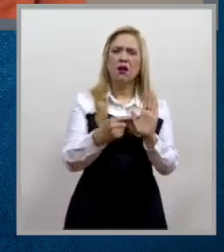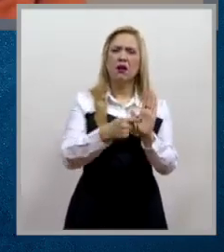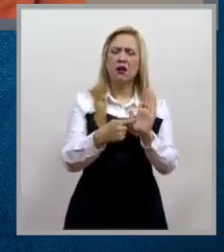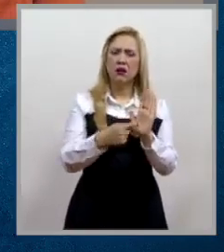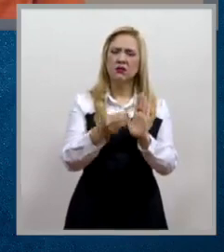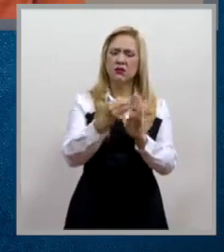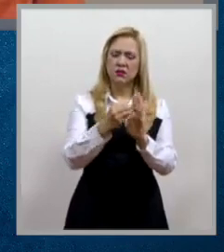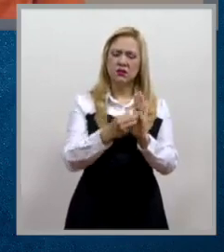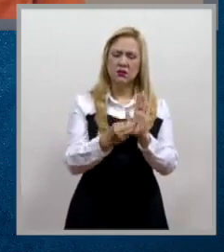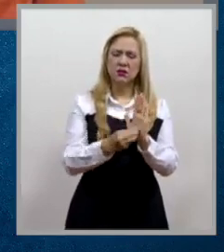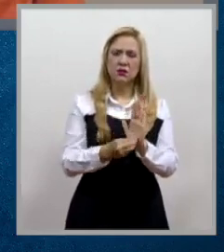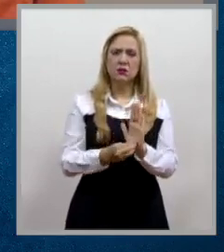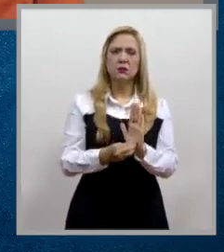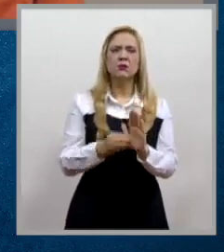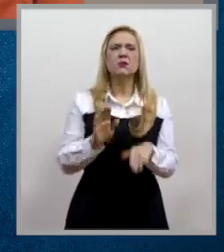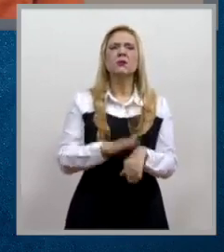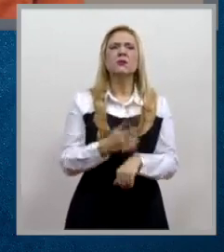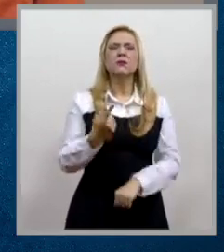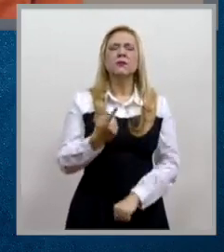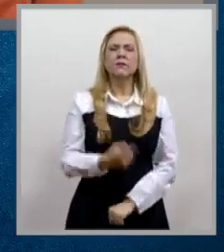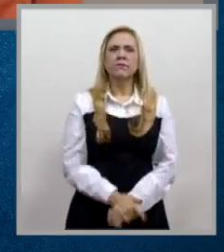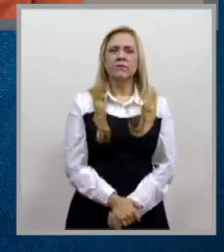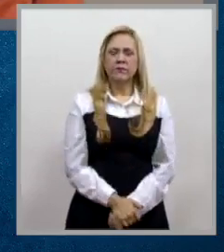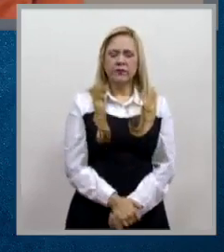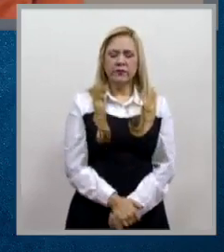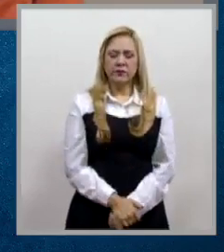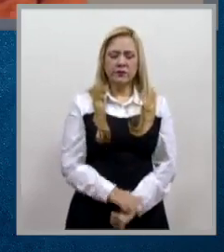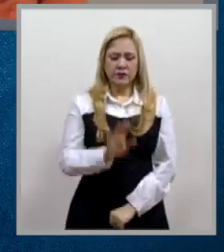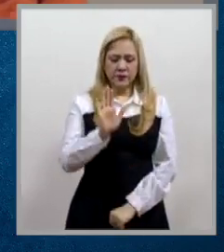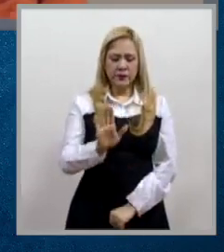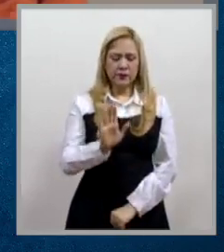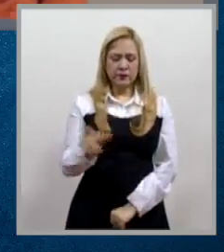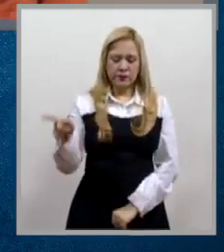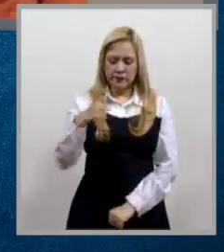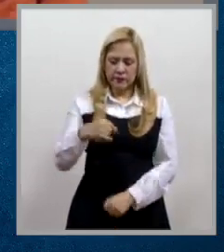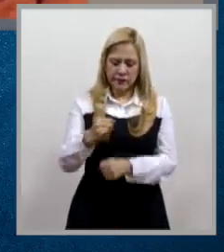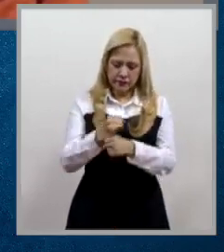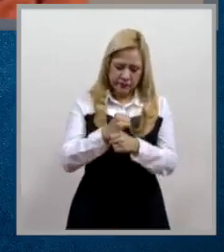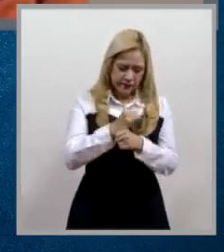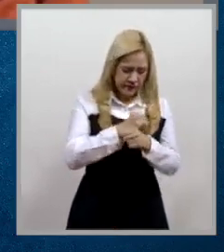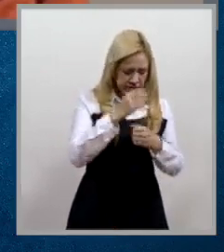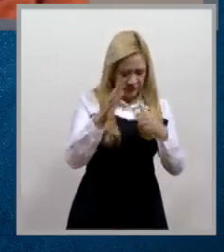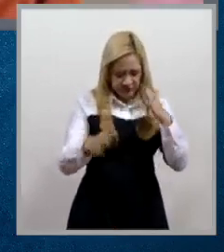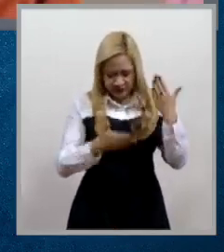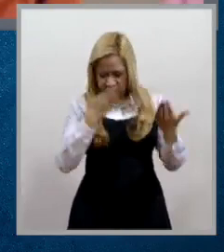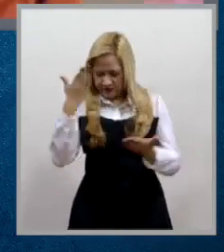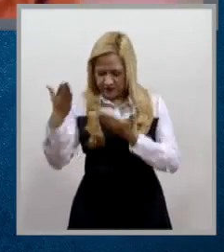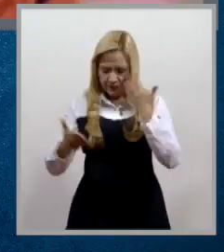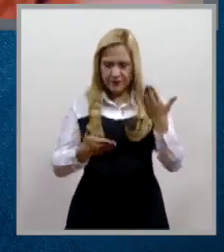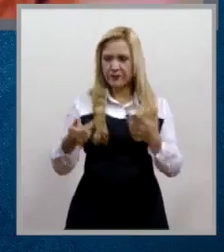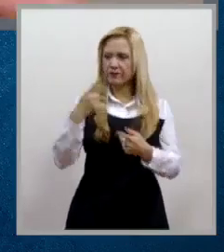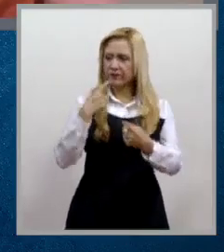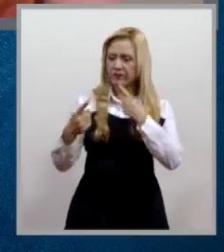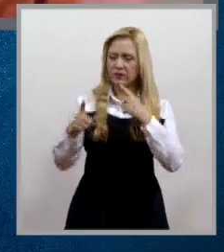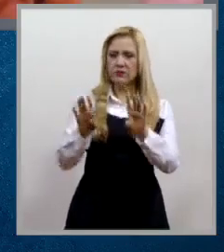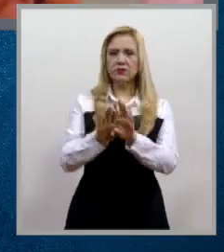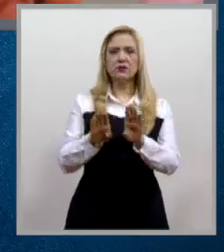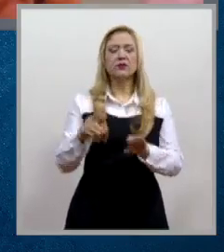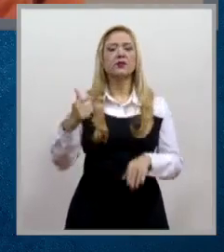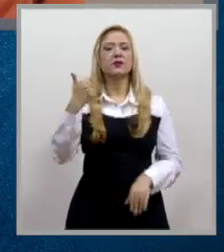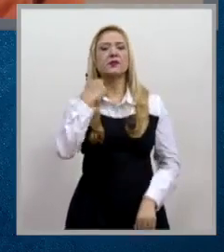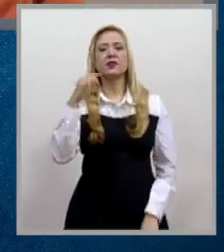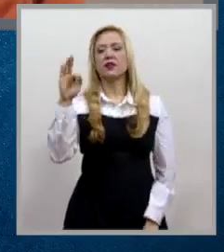modalidades en la ley, porque, digamos, entre investigadoras hemos platicado mucho, ¿no?, sobre esta diferencia entre